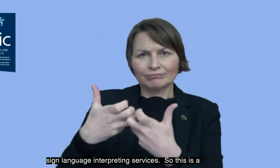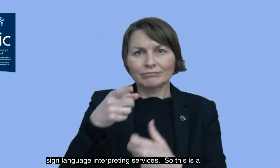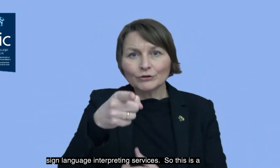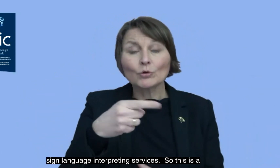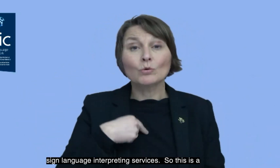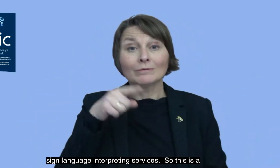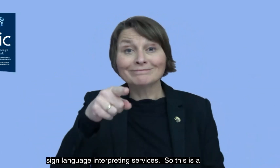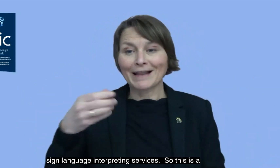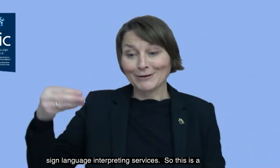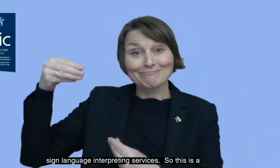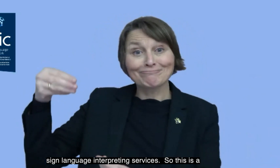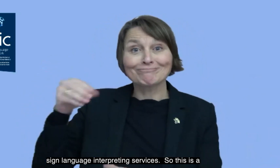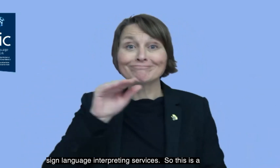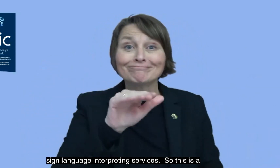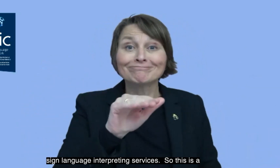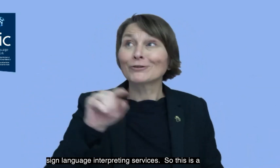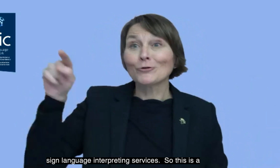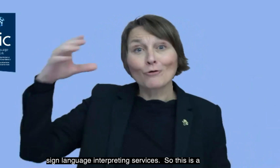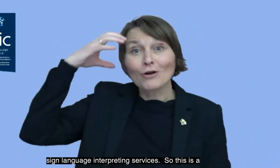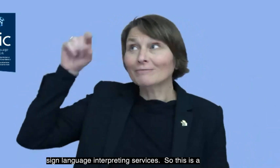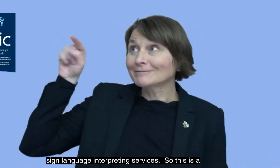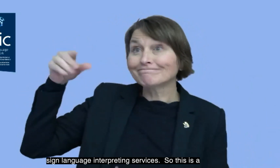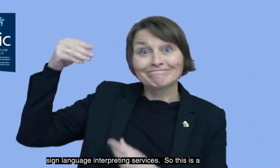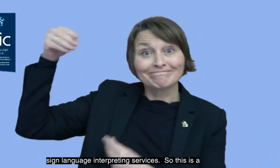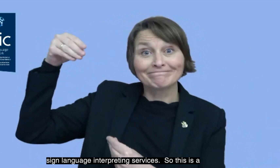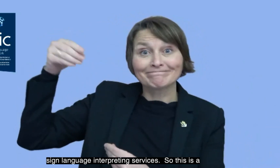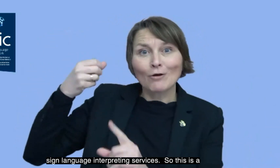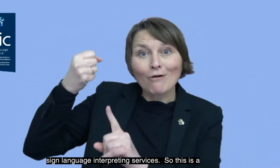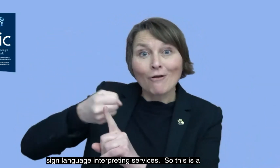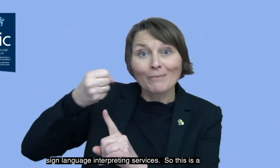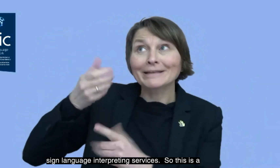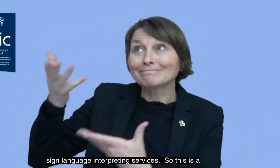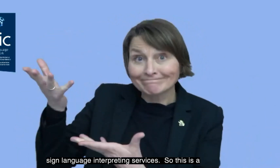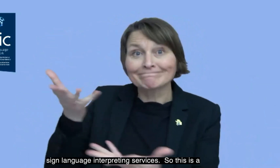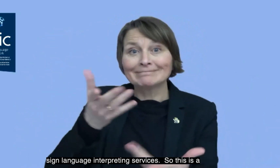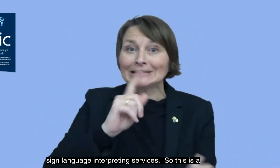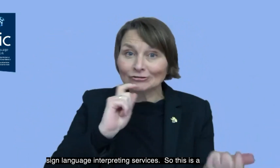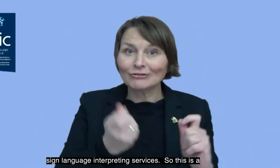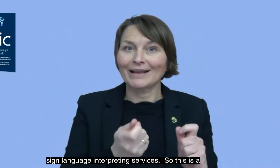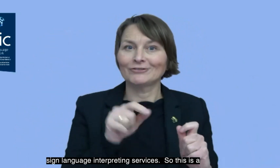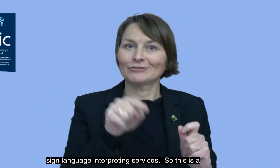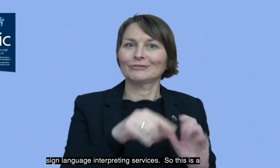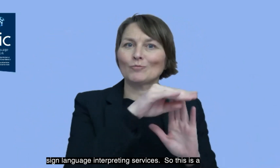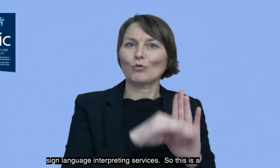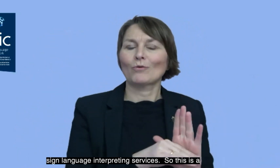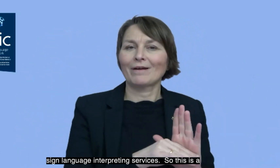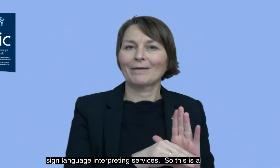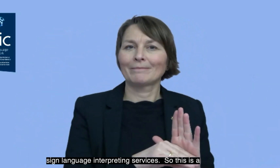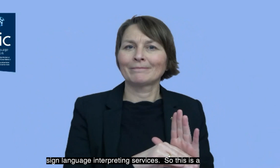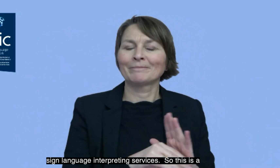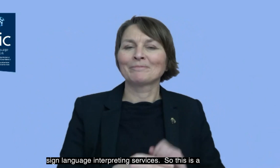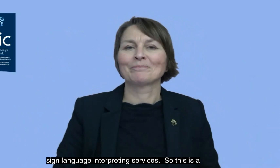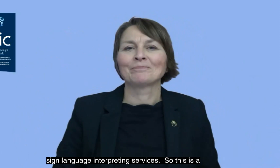es que aquí tenemos un elemento de buena fe que podemos utilizar como fundamento